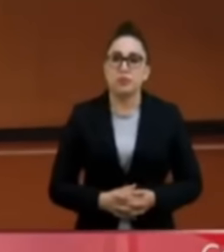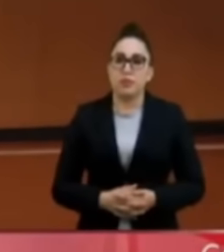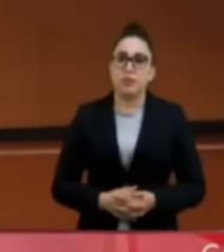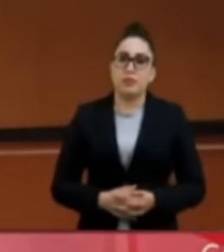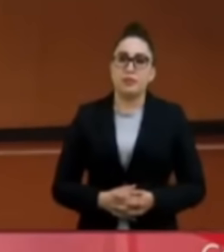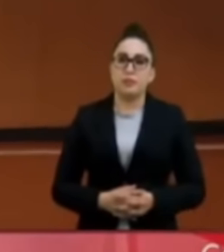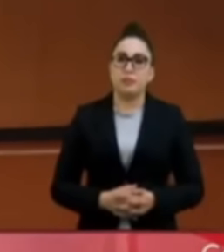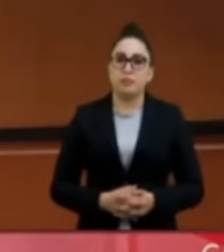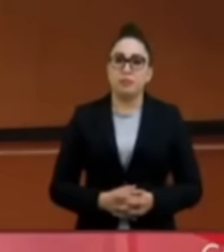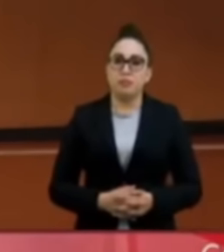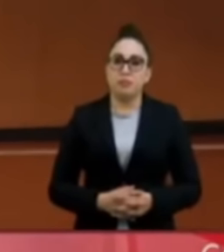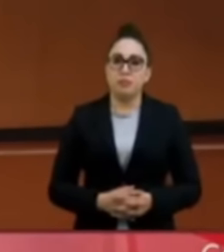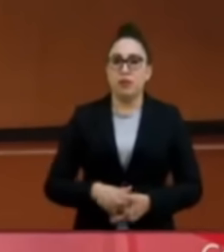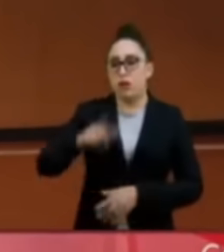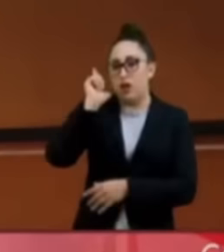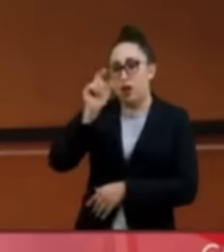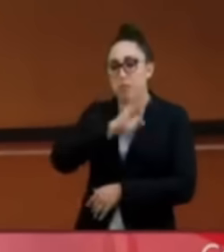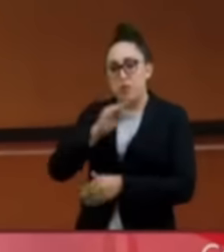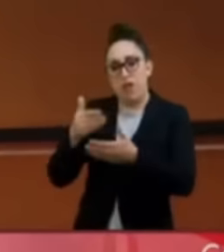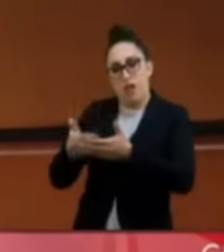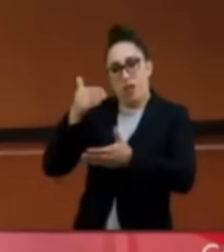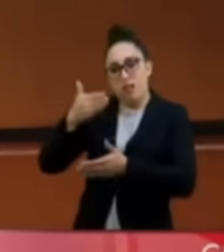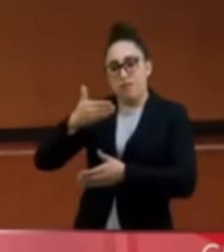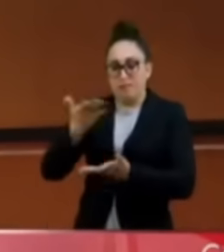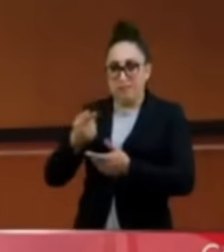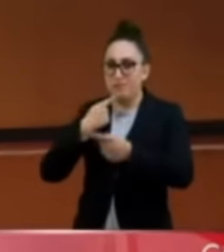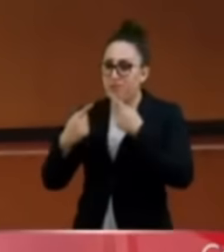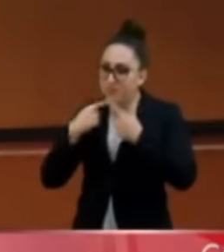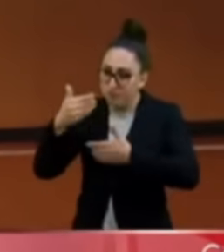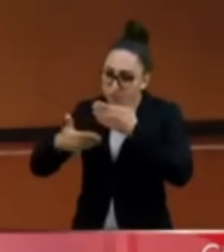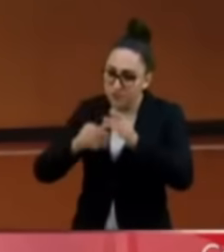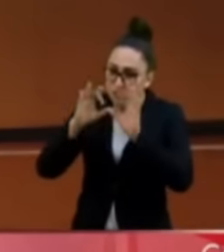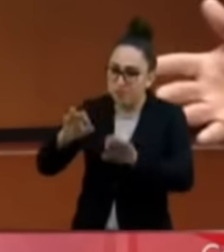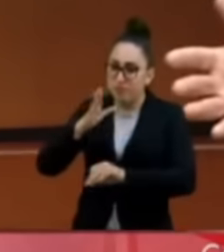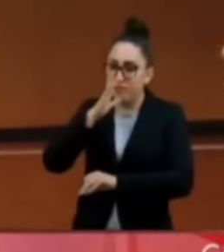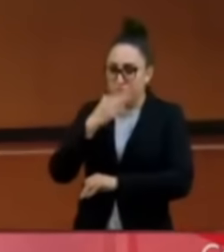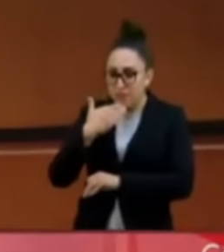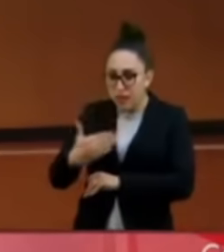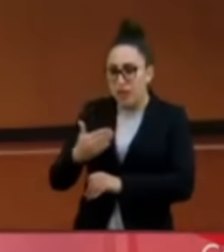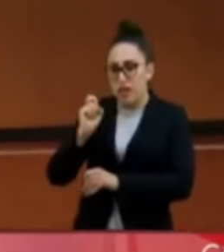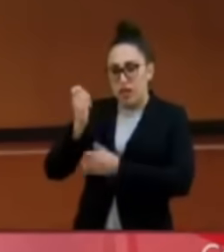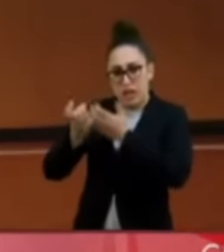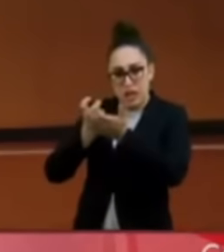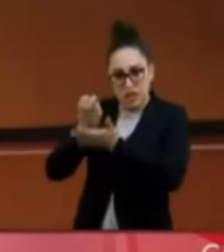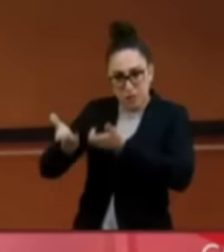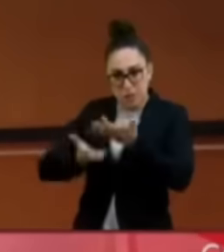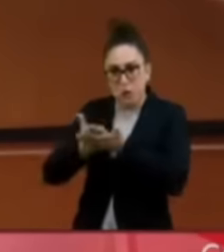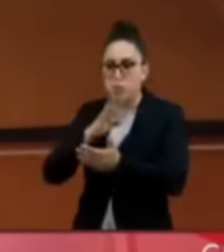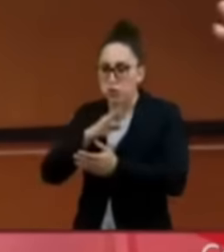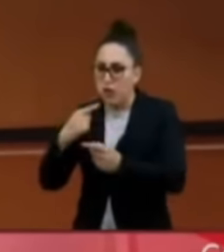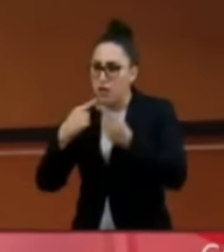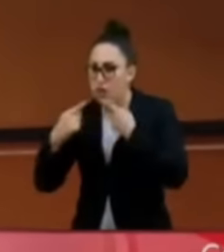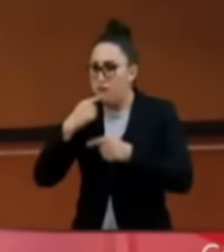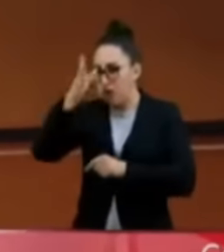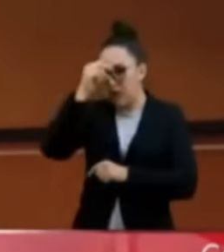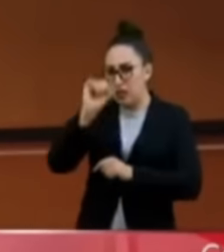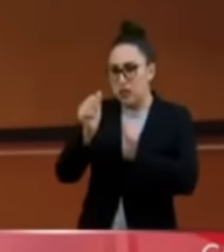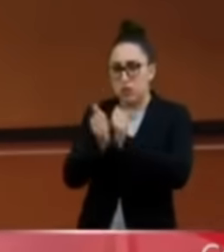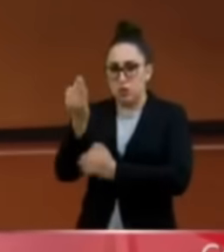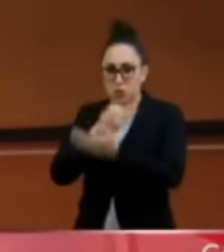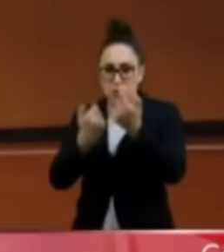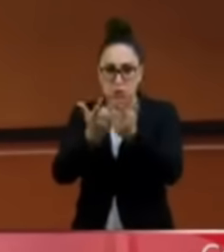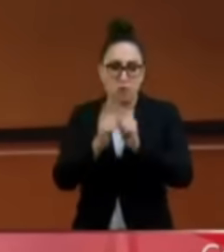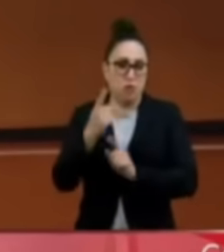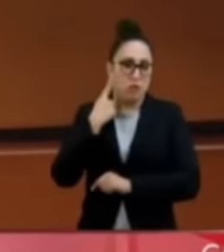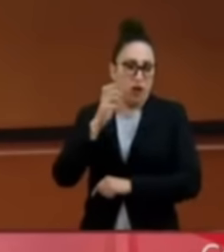proceso de diálogo constructivo. Una reforma constitucional que contara con el consenso de las distintas oposiciones y visiones públicas de